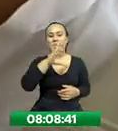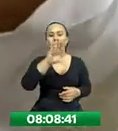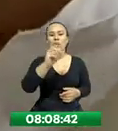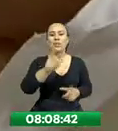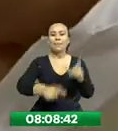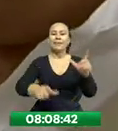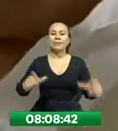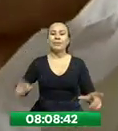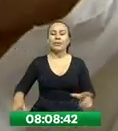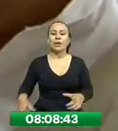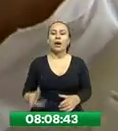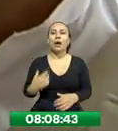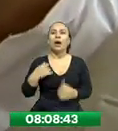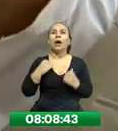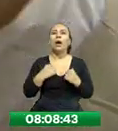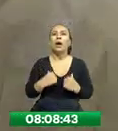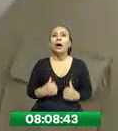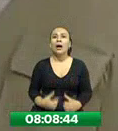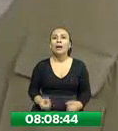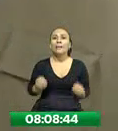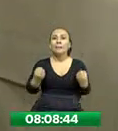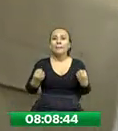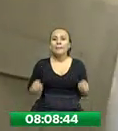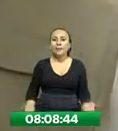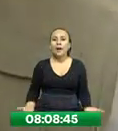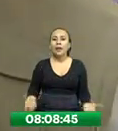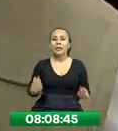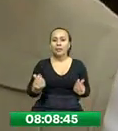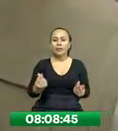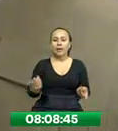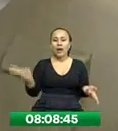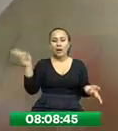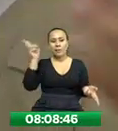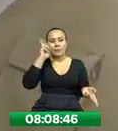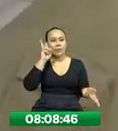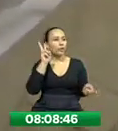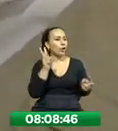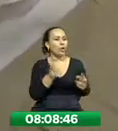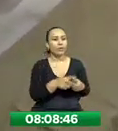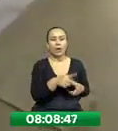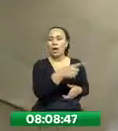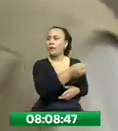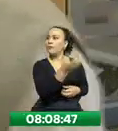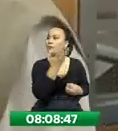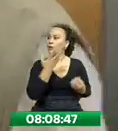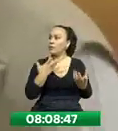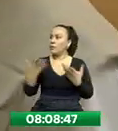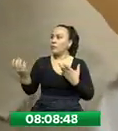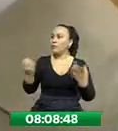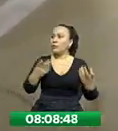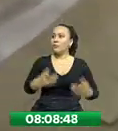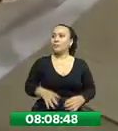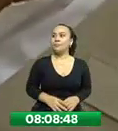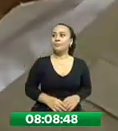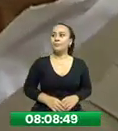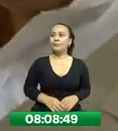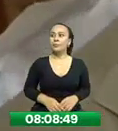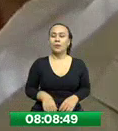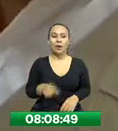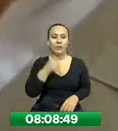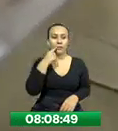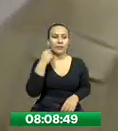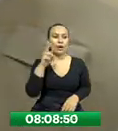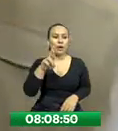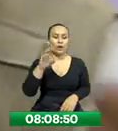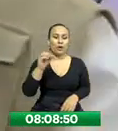Estamos aceptándole la persona a cada uno de ellos. No, dice que no lo conoce ni la Lama tampoco. Él le está informando al señor Roche, al